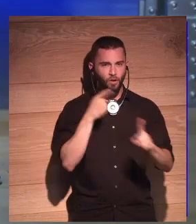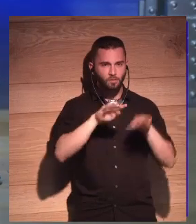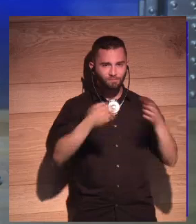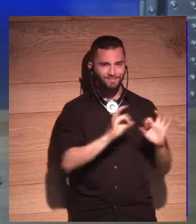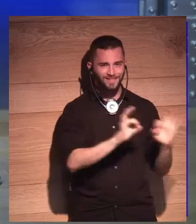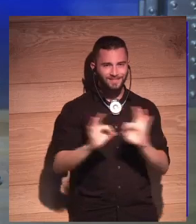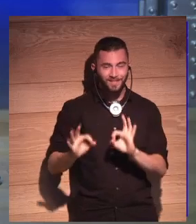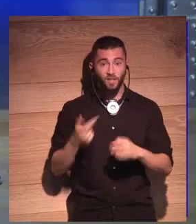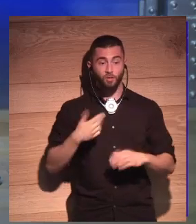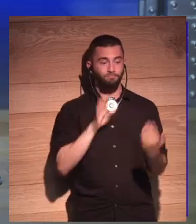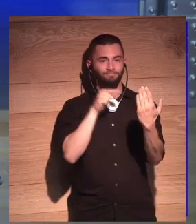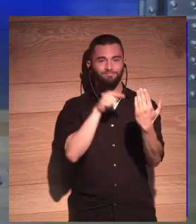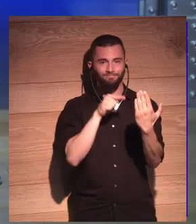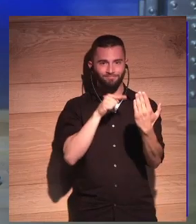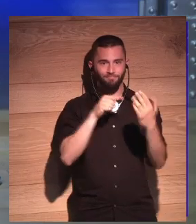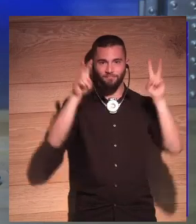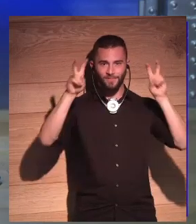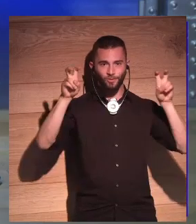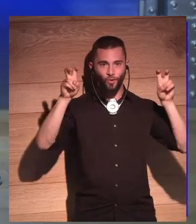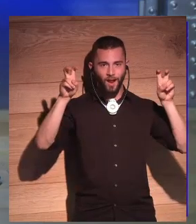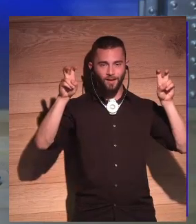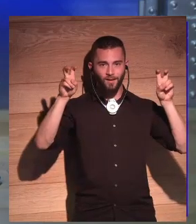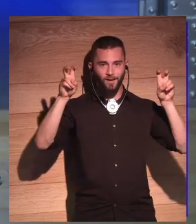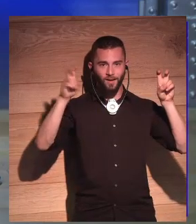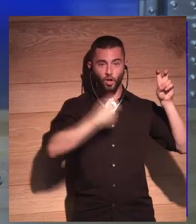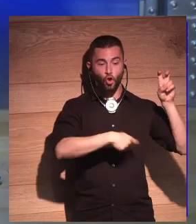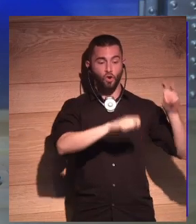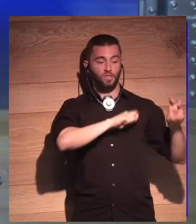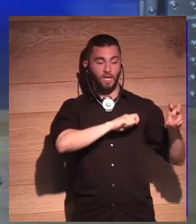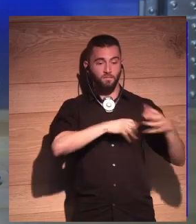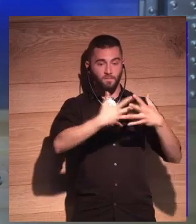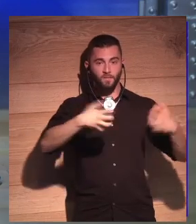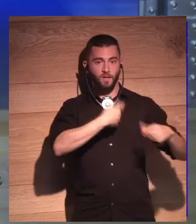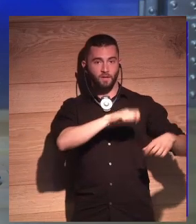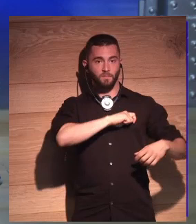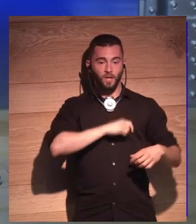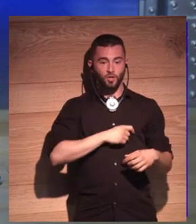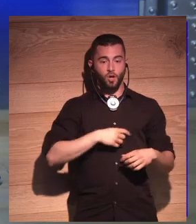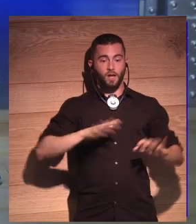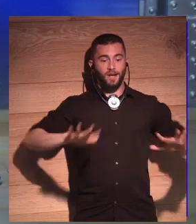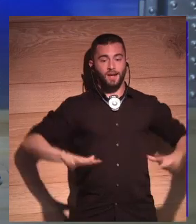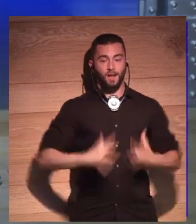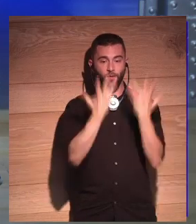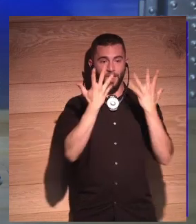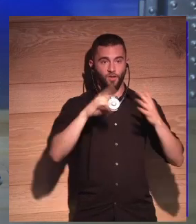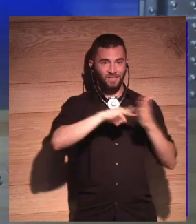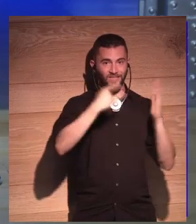mesa, me encontré con el titular de Los españoles que revolucionaron el sistema educativo en Estados